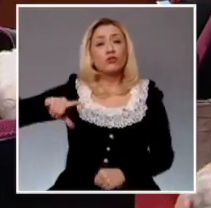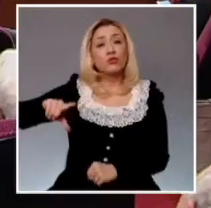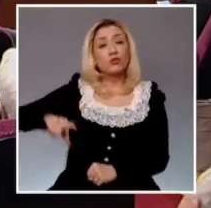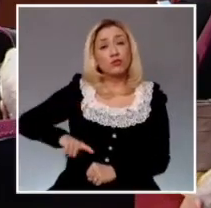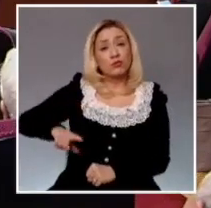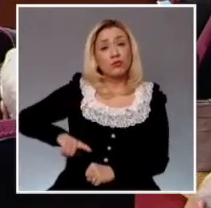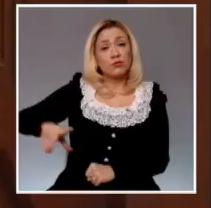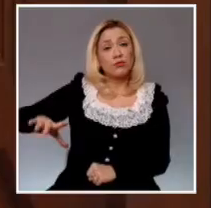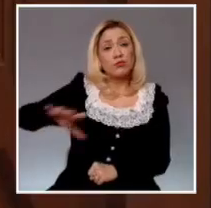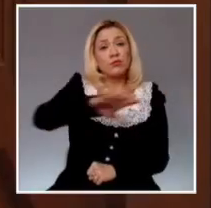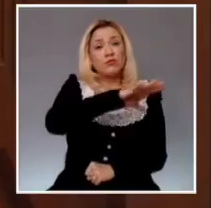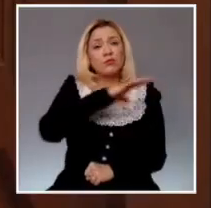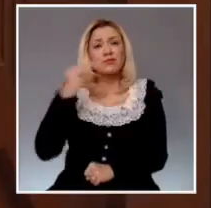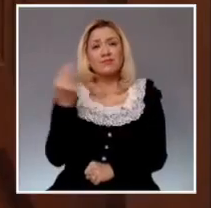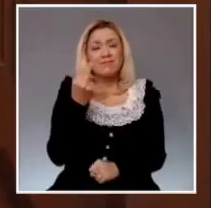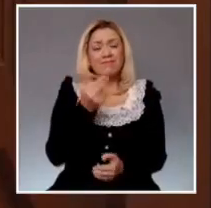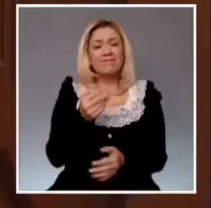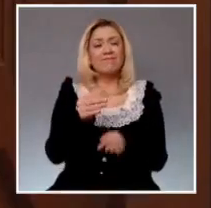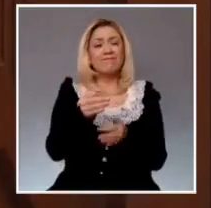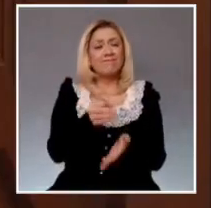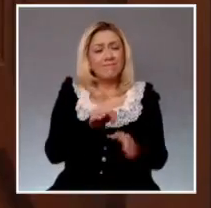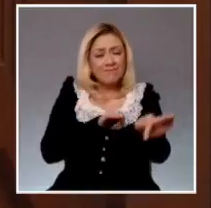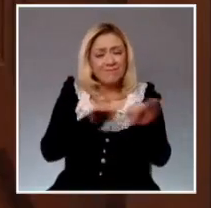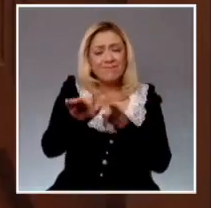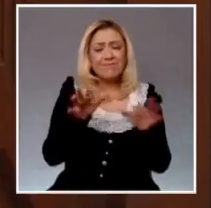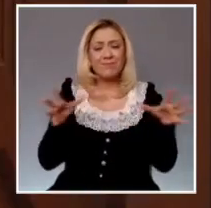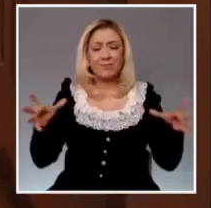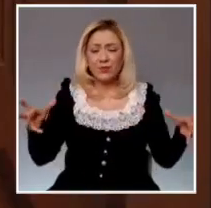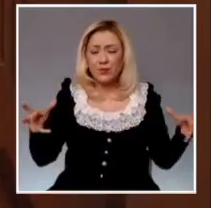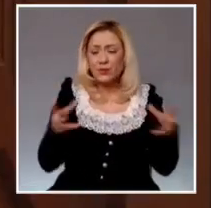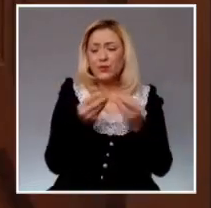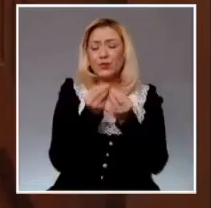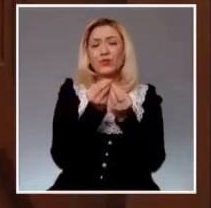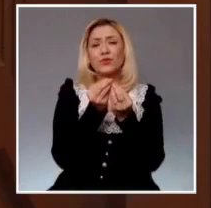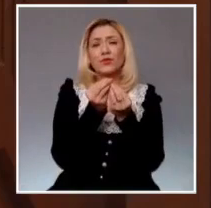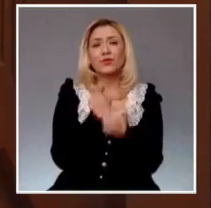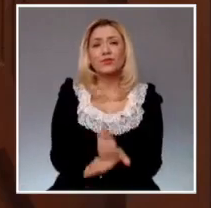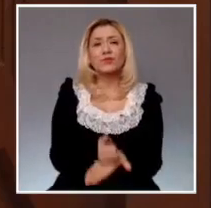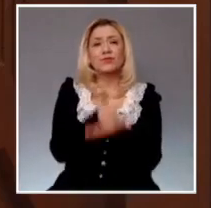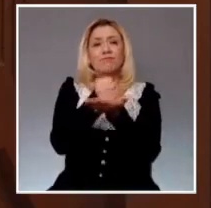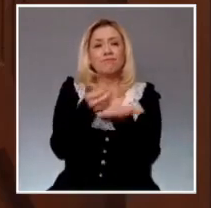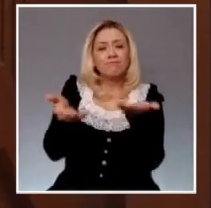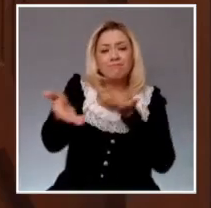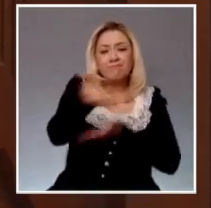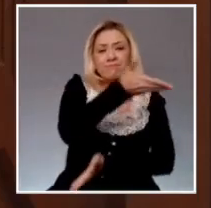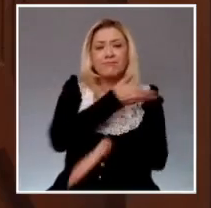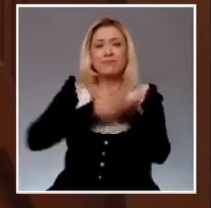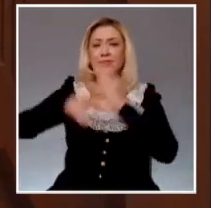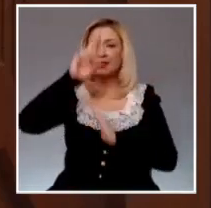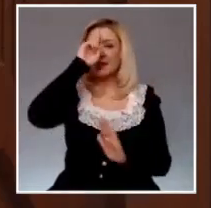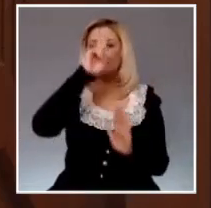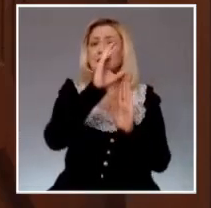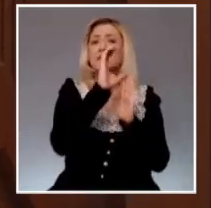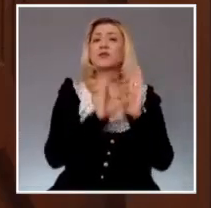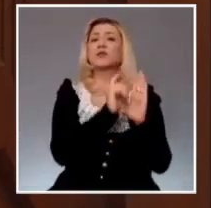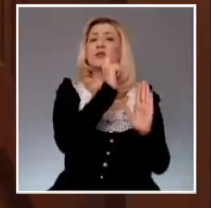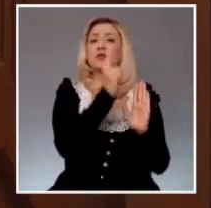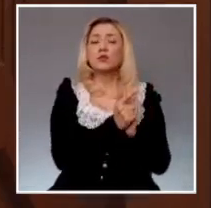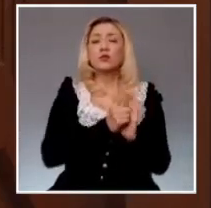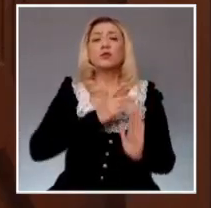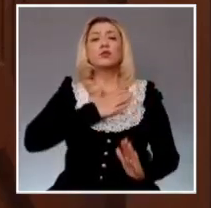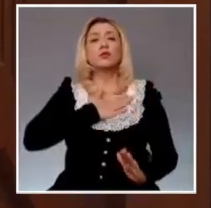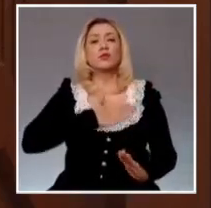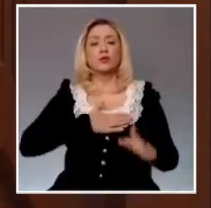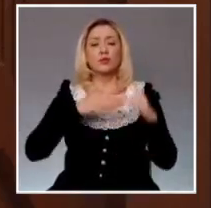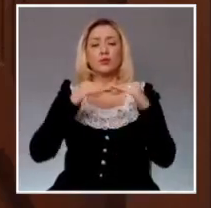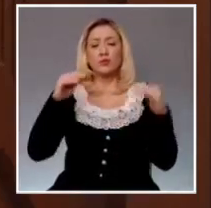en colaboración para garantizar el respeto a nuestra Constitución y a la integridad y dignidad